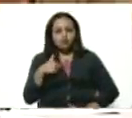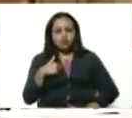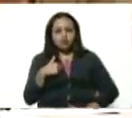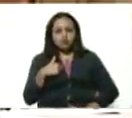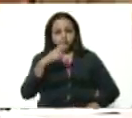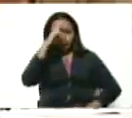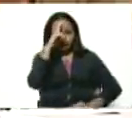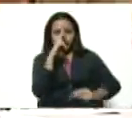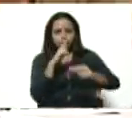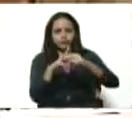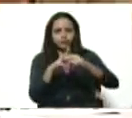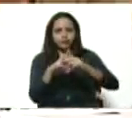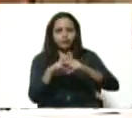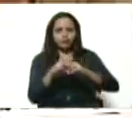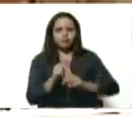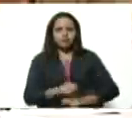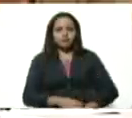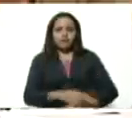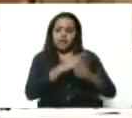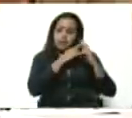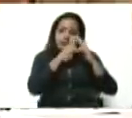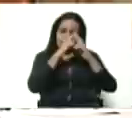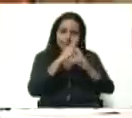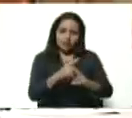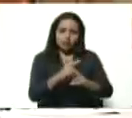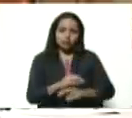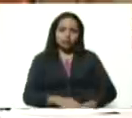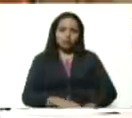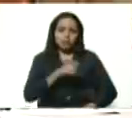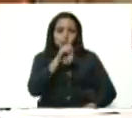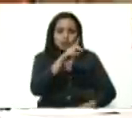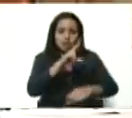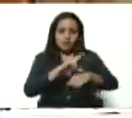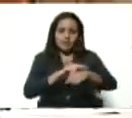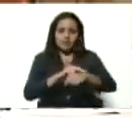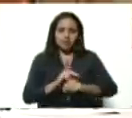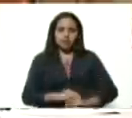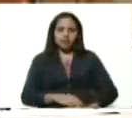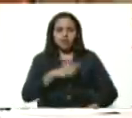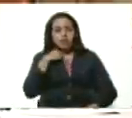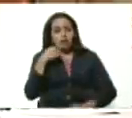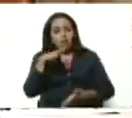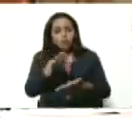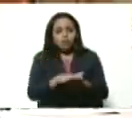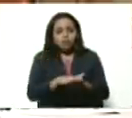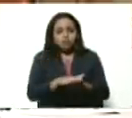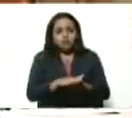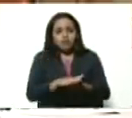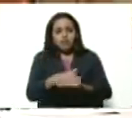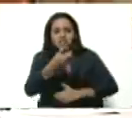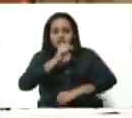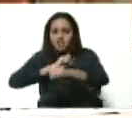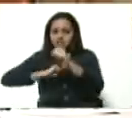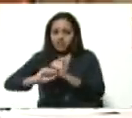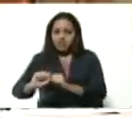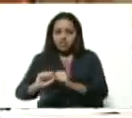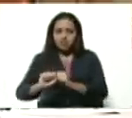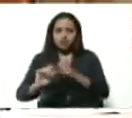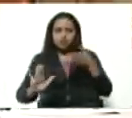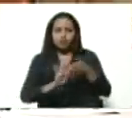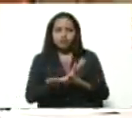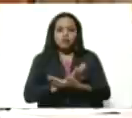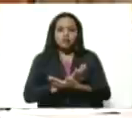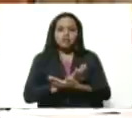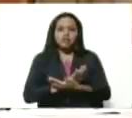nuestra admiración por este médico que bueno murió en combate en combate contra el kobe